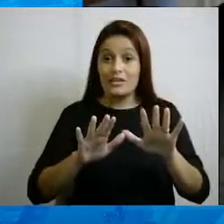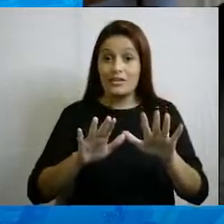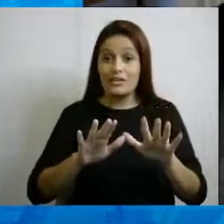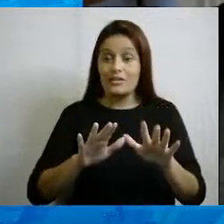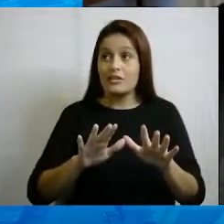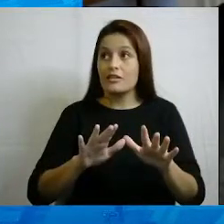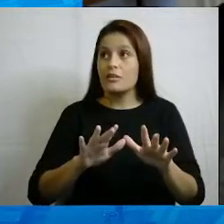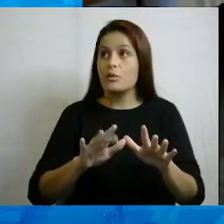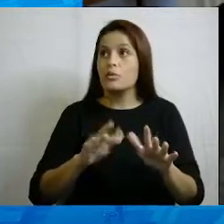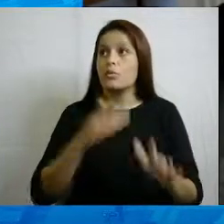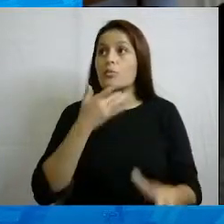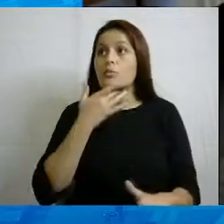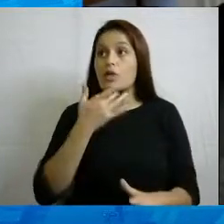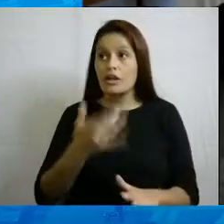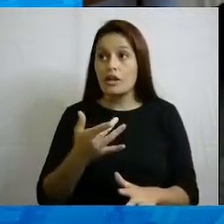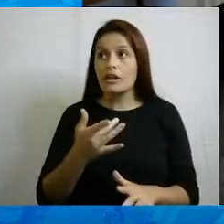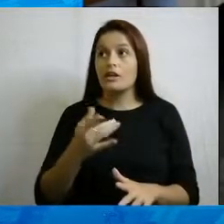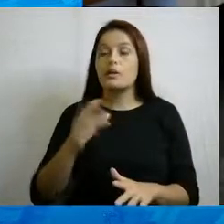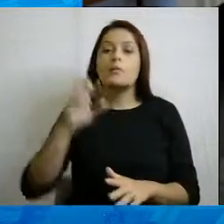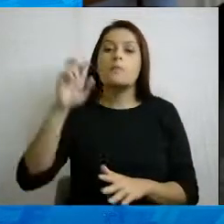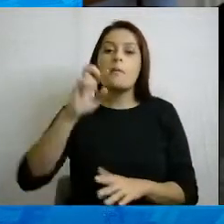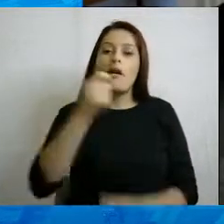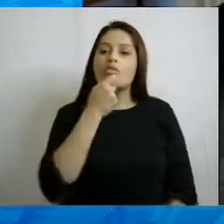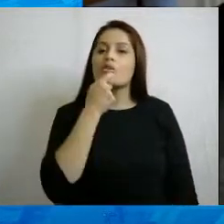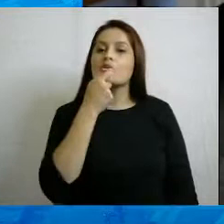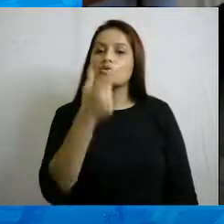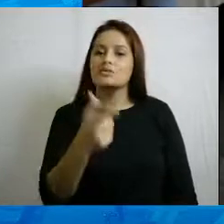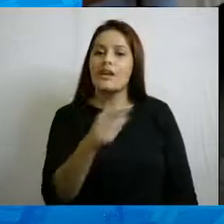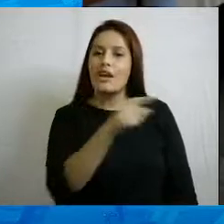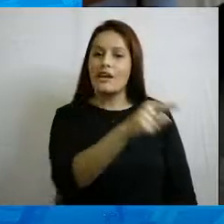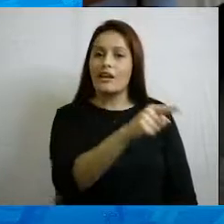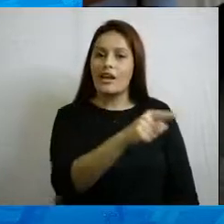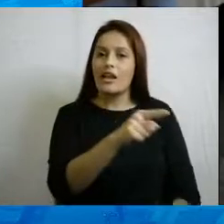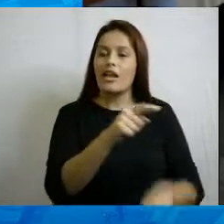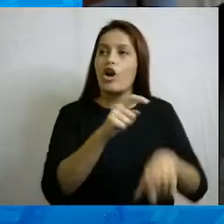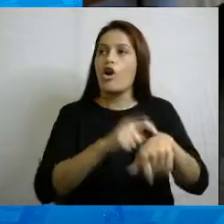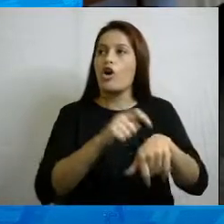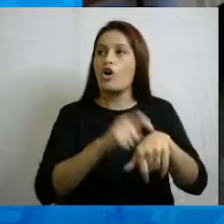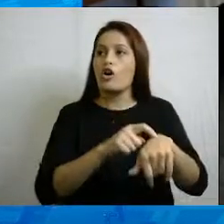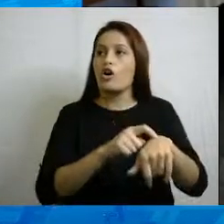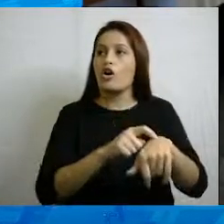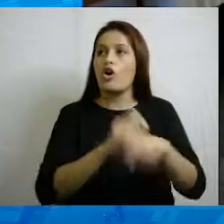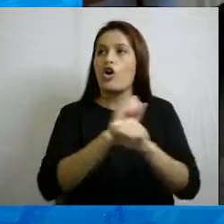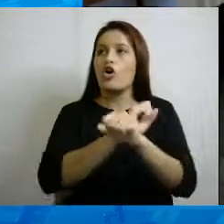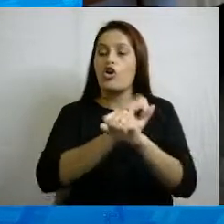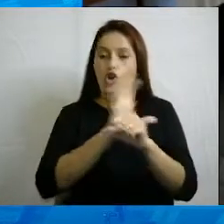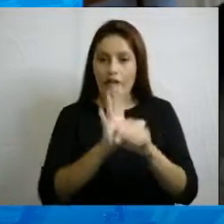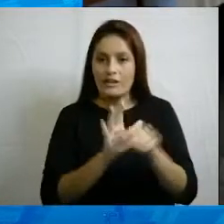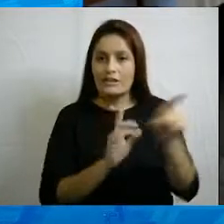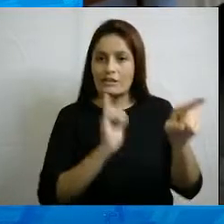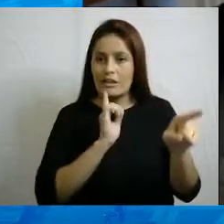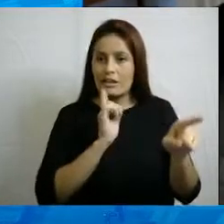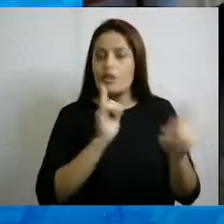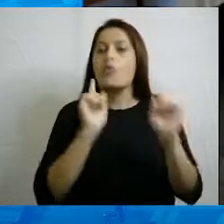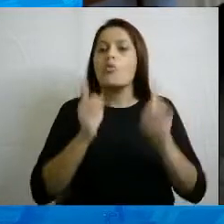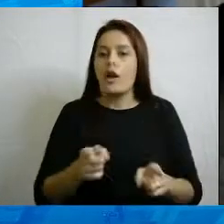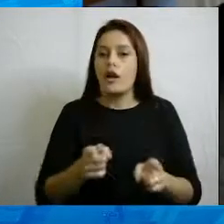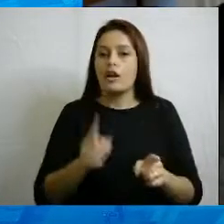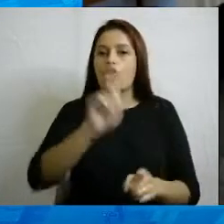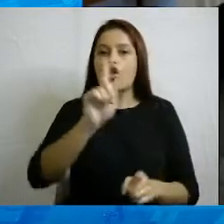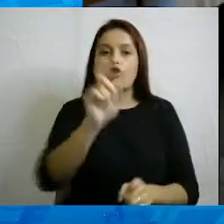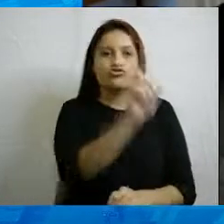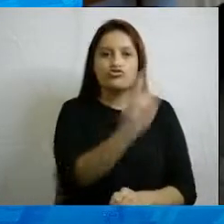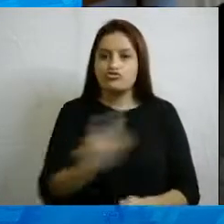Pérez fue porque mi papá hizo una denuncia que él atendía gente con COVID en la notaría y no